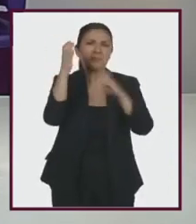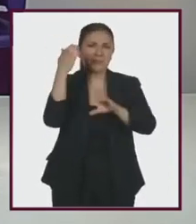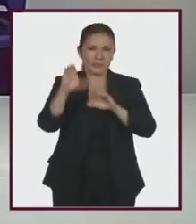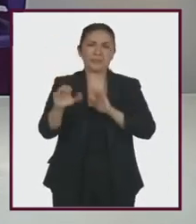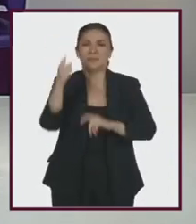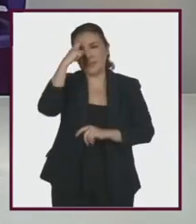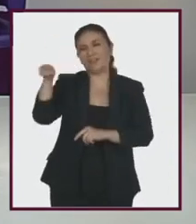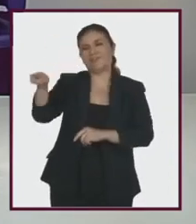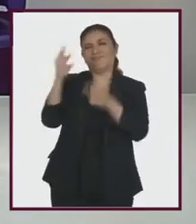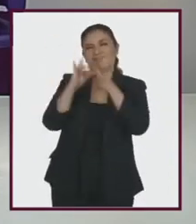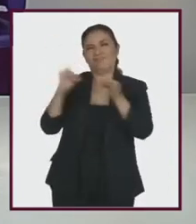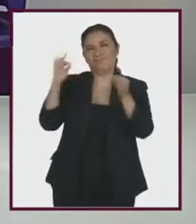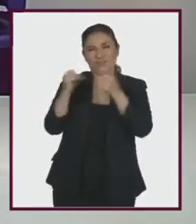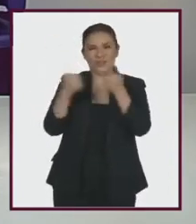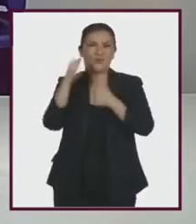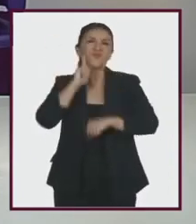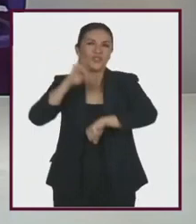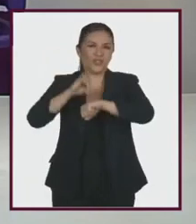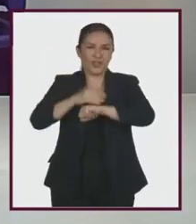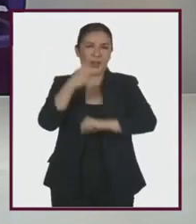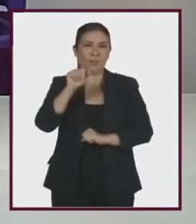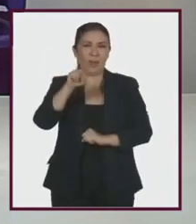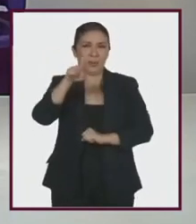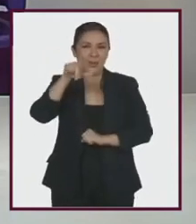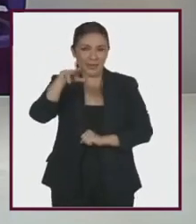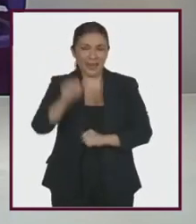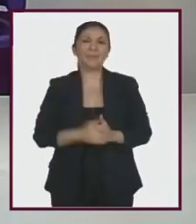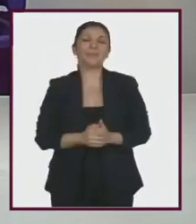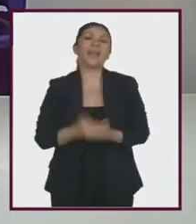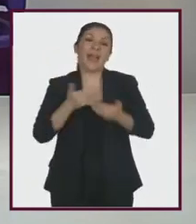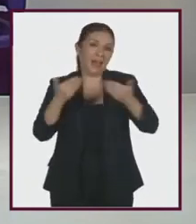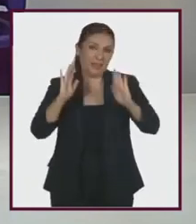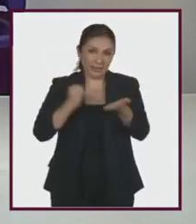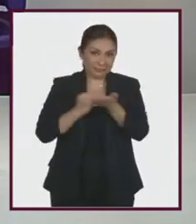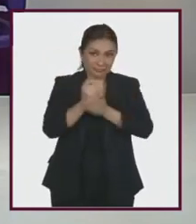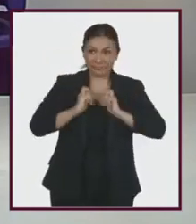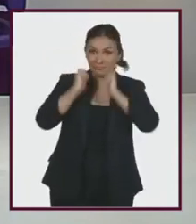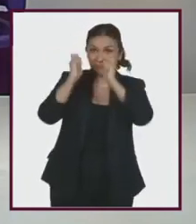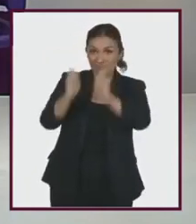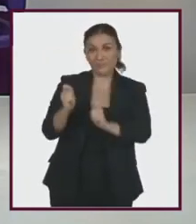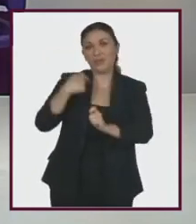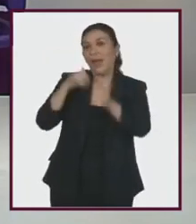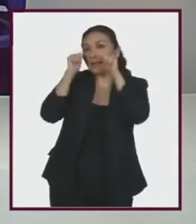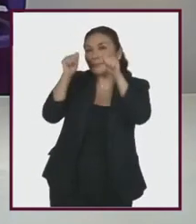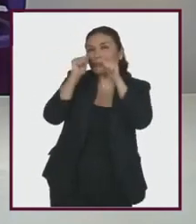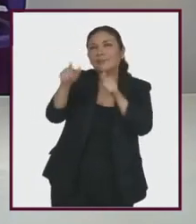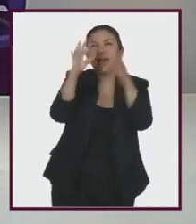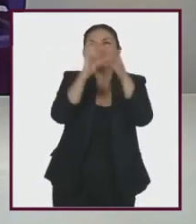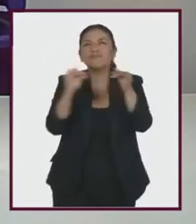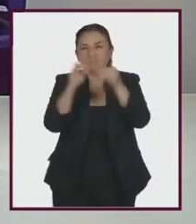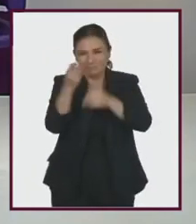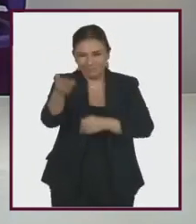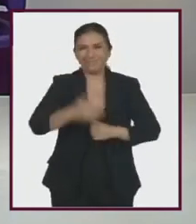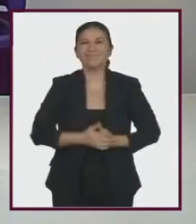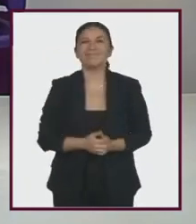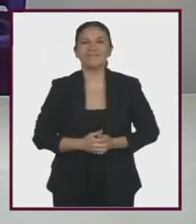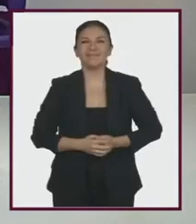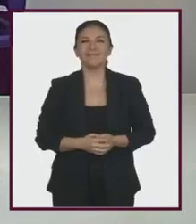nuestra especialista, la doctora Paulina, a quien ya le cedo la palabra, así es que estamos atentas y atentos, doctora. Adelante, por